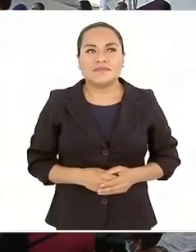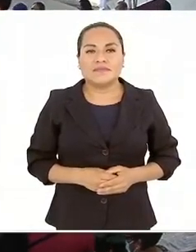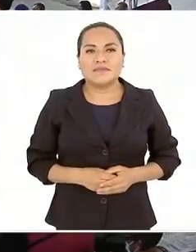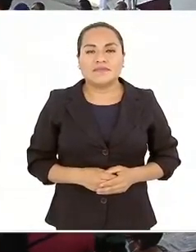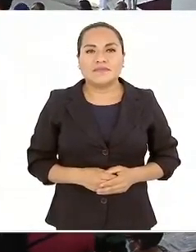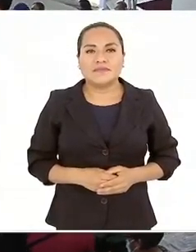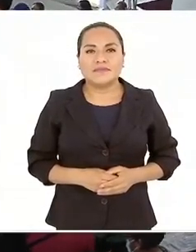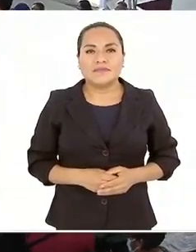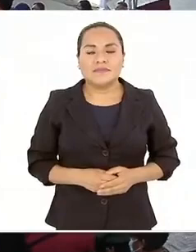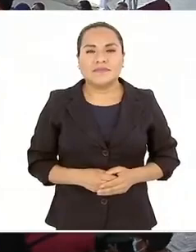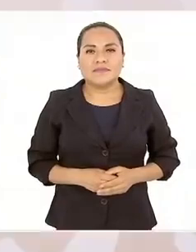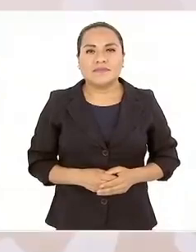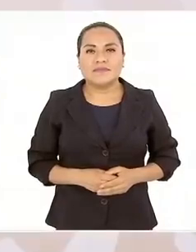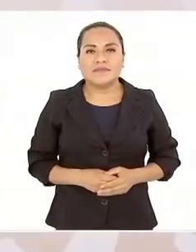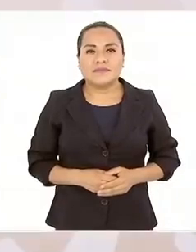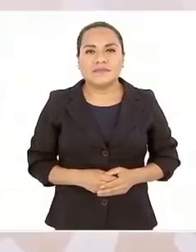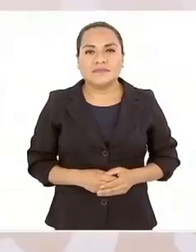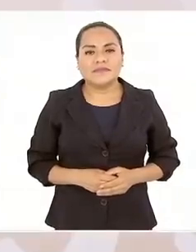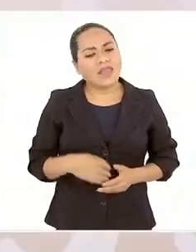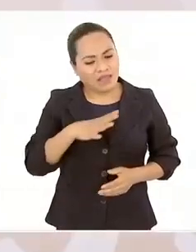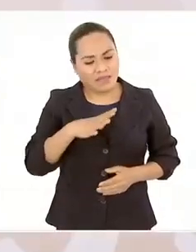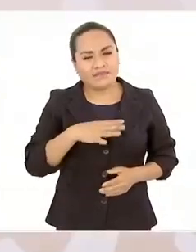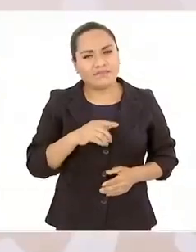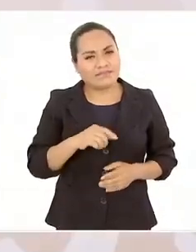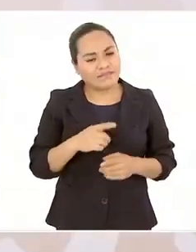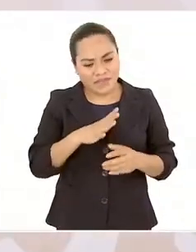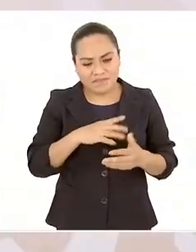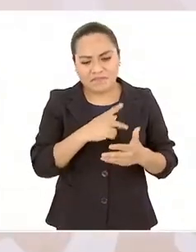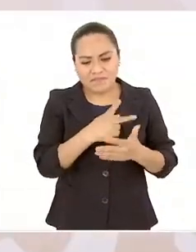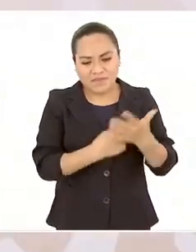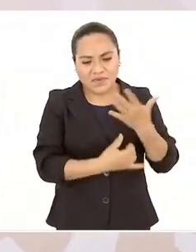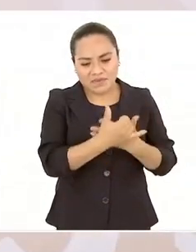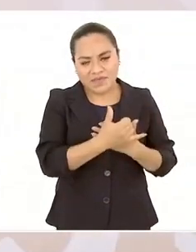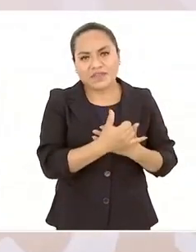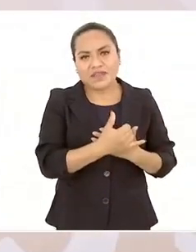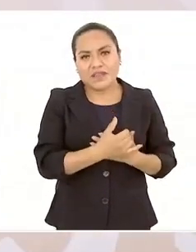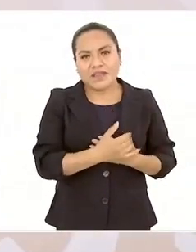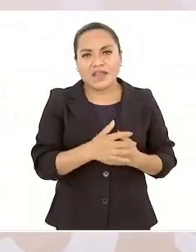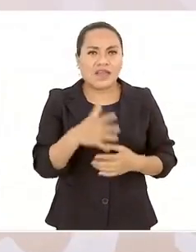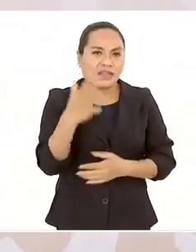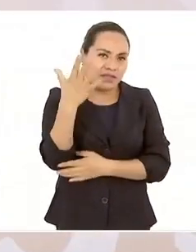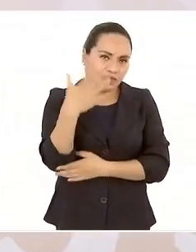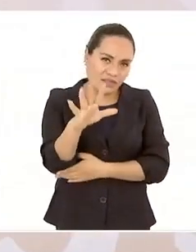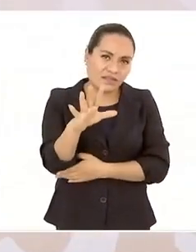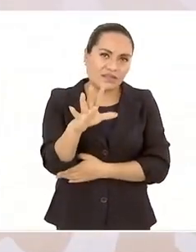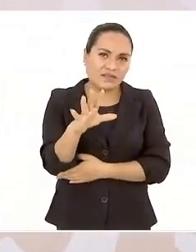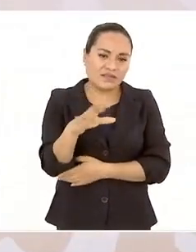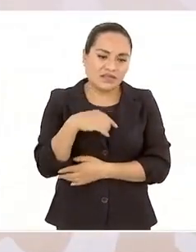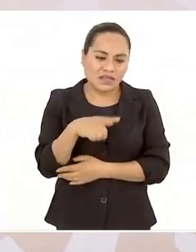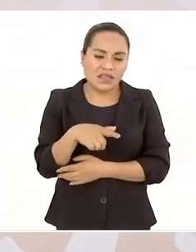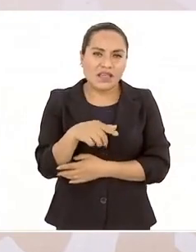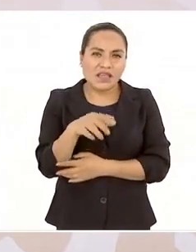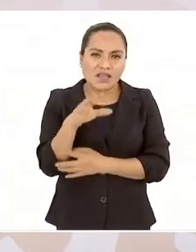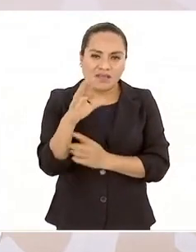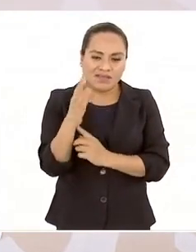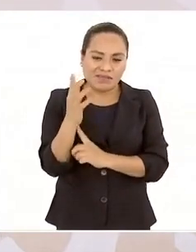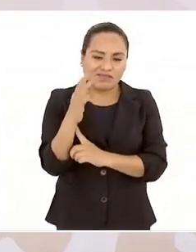hay otros proyectos, los 10 parques